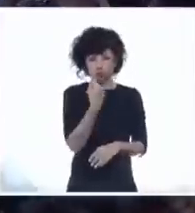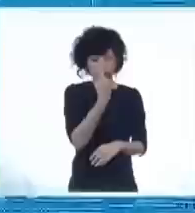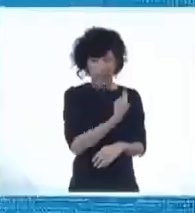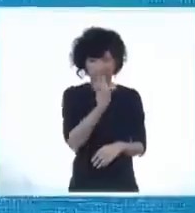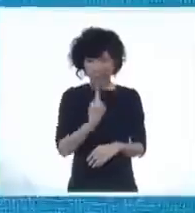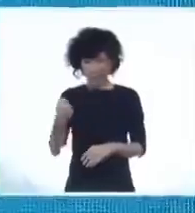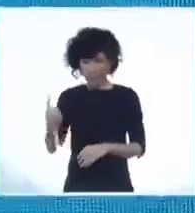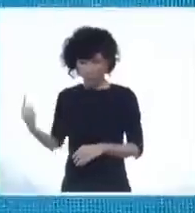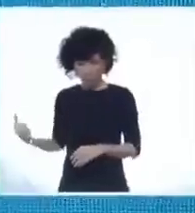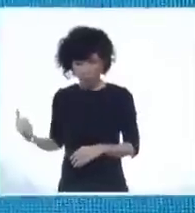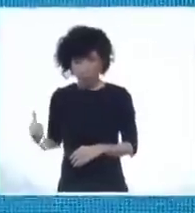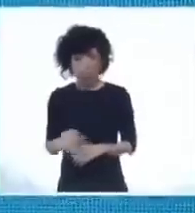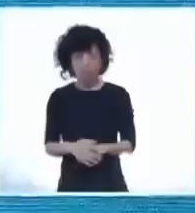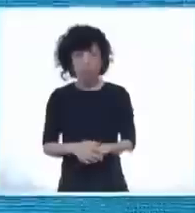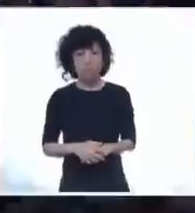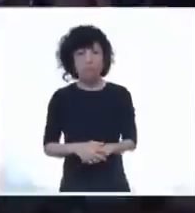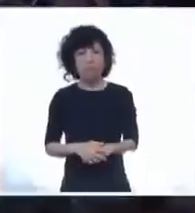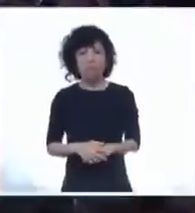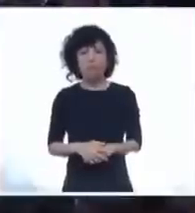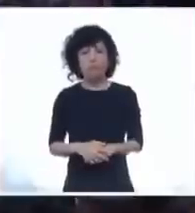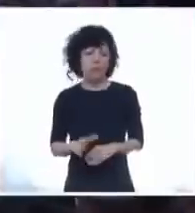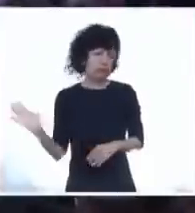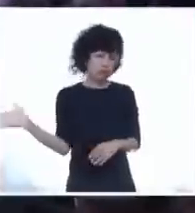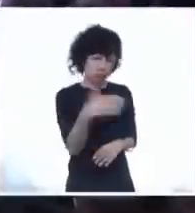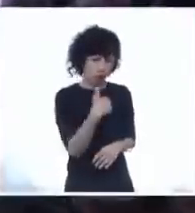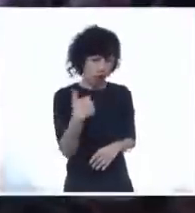Cada uno de nosotros y nosotras.